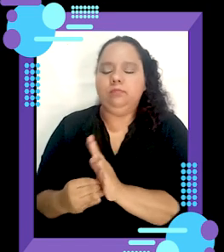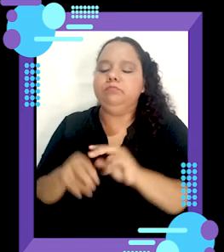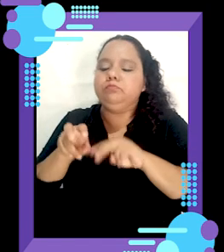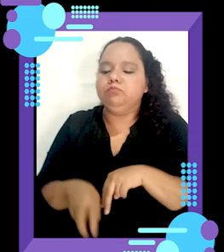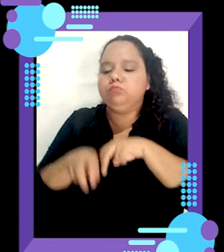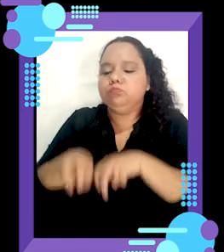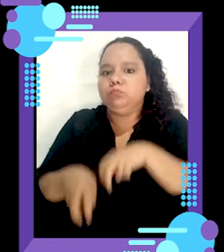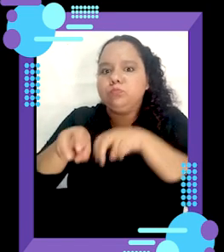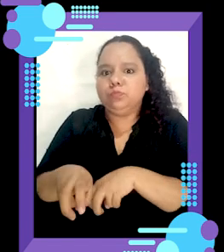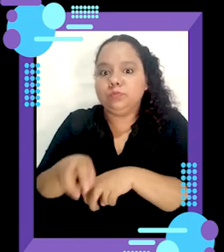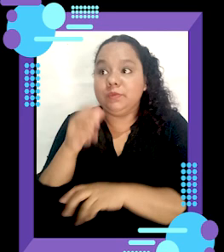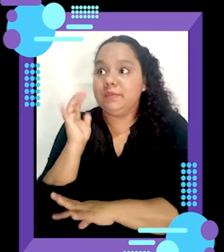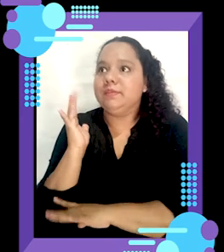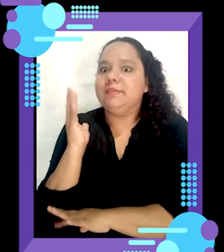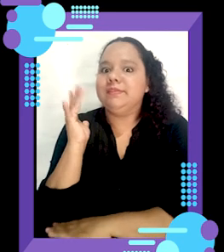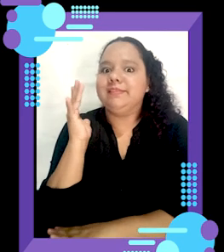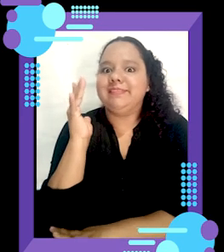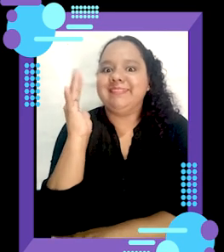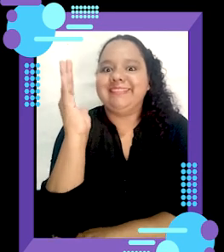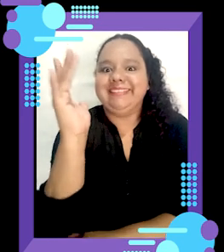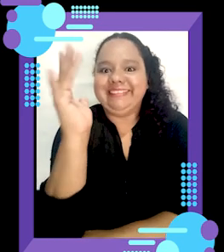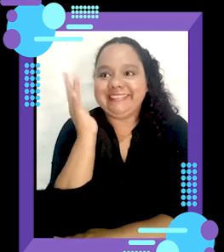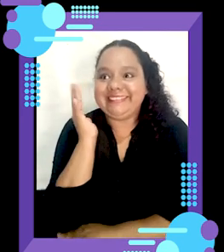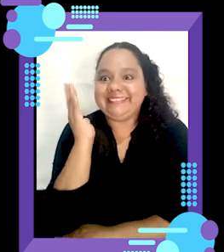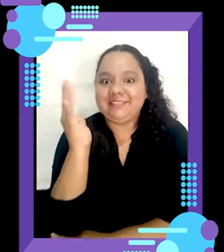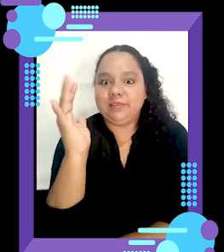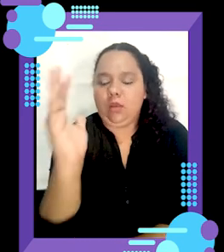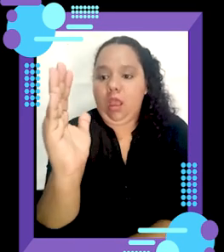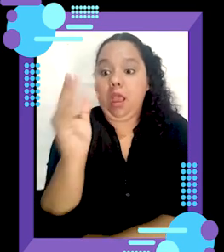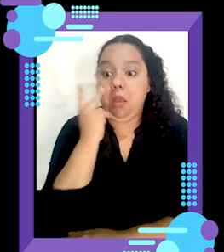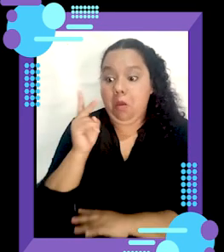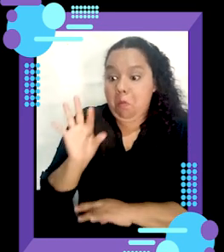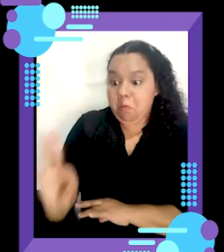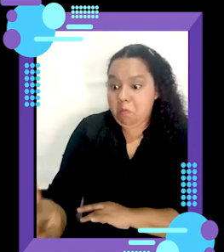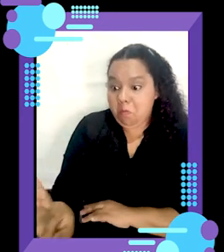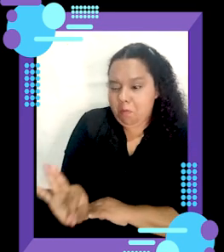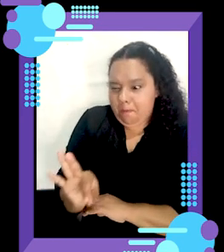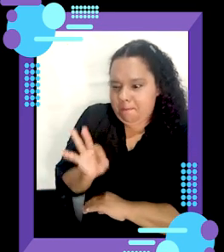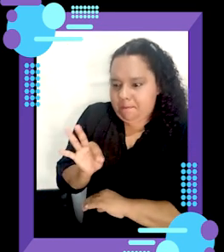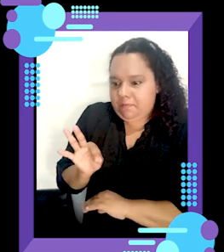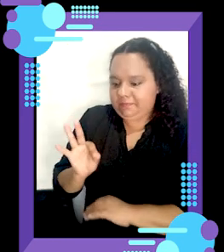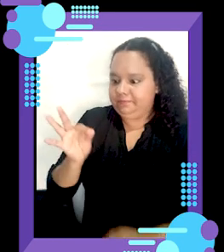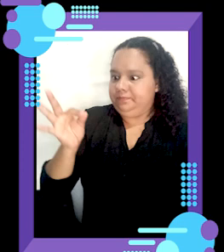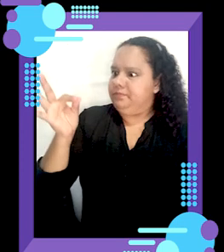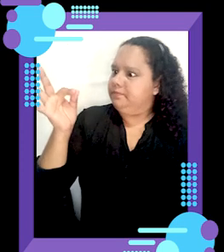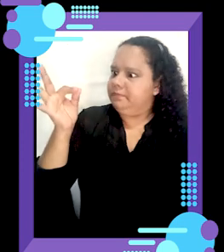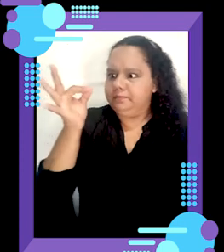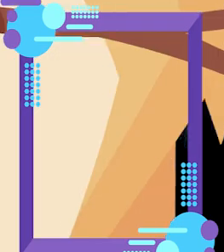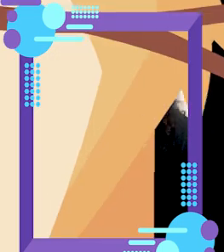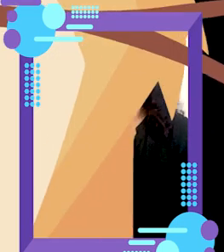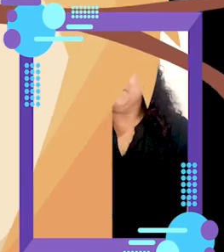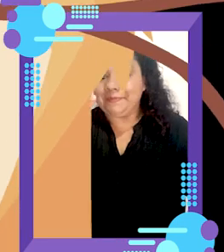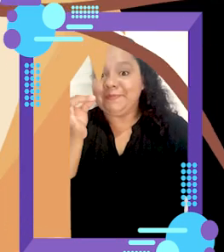él iba en busca de él. De repente, mientras camina, agarró una astilla de un tronco que estaba